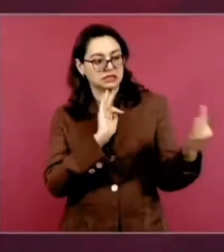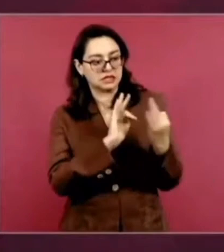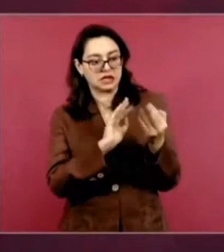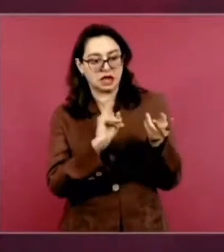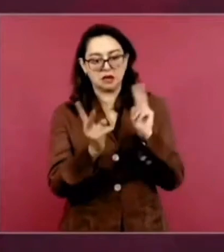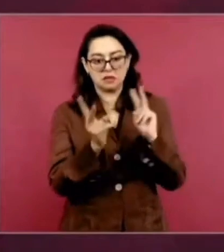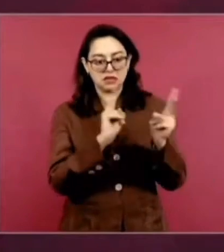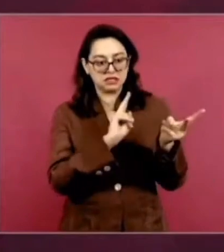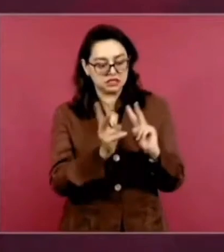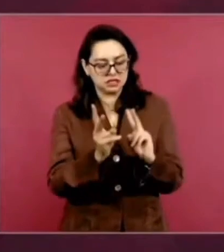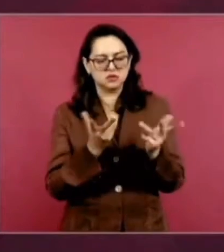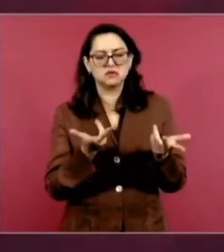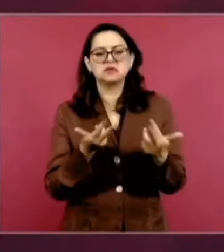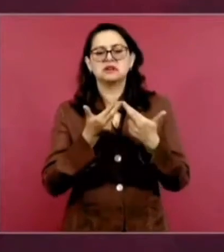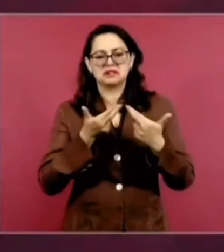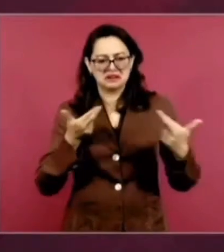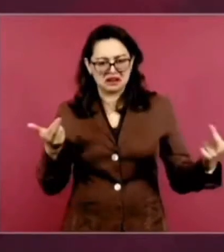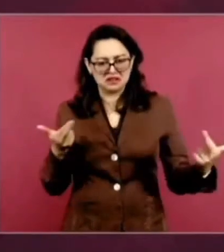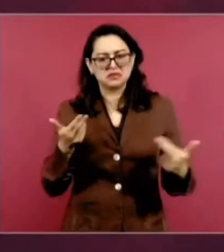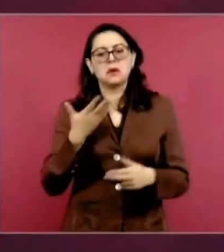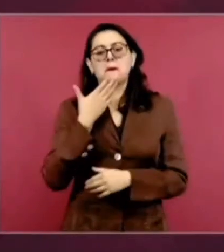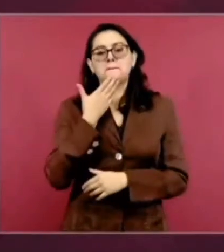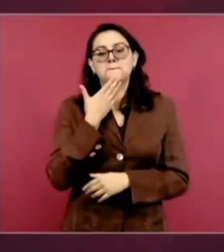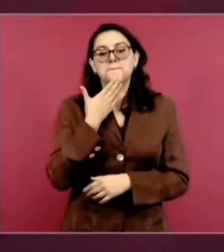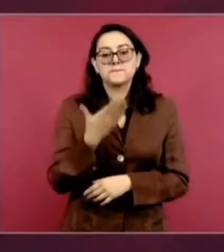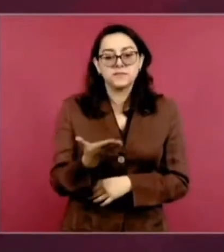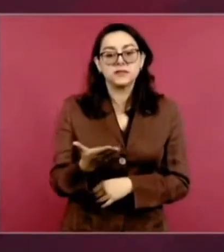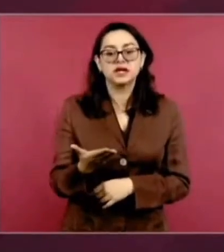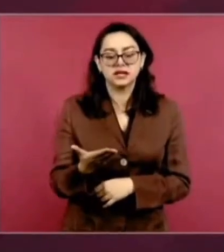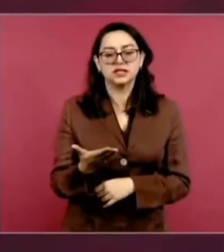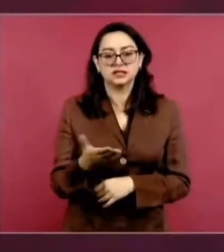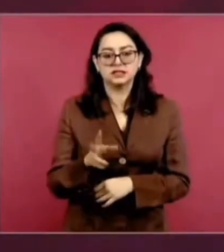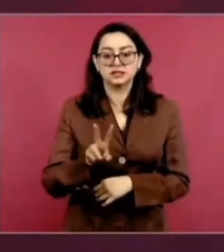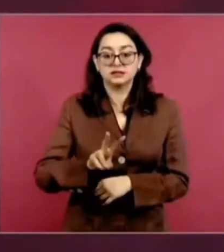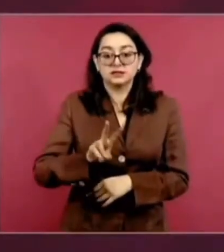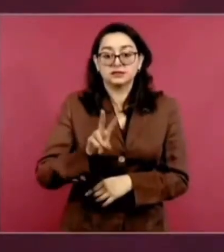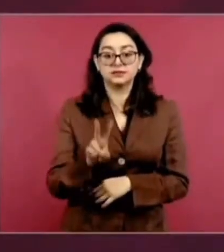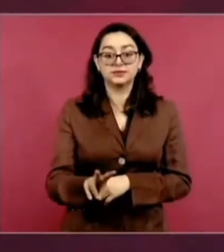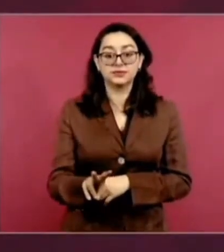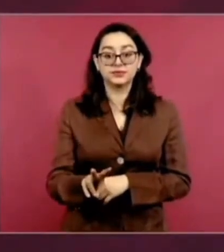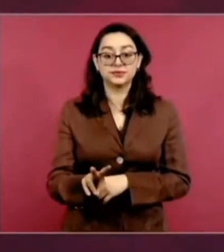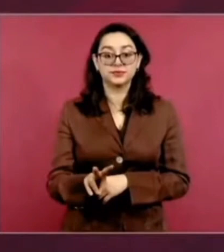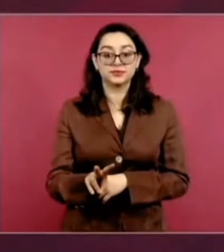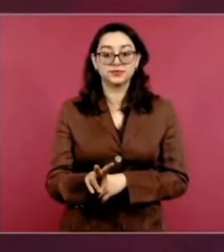Todos los que tienen sus